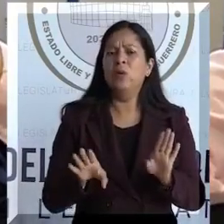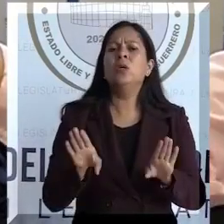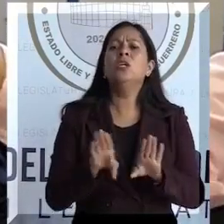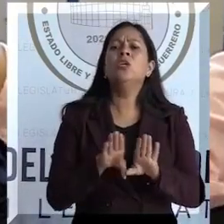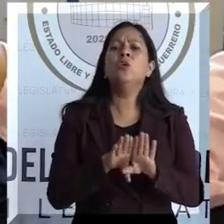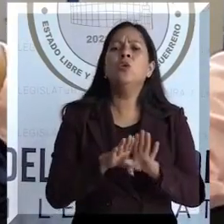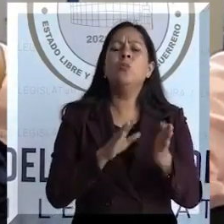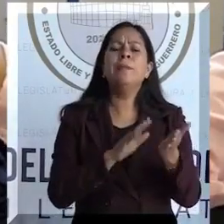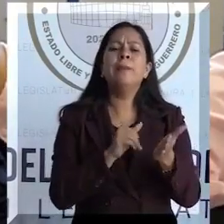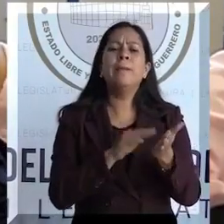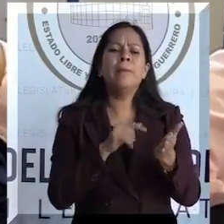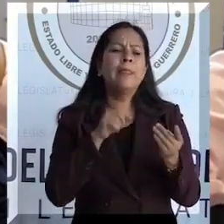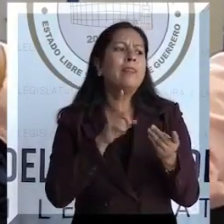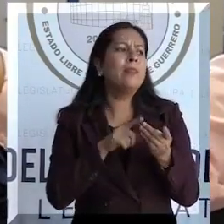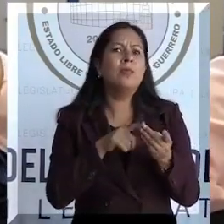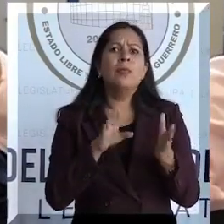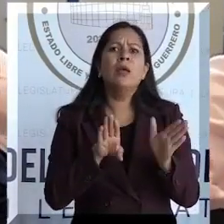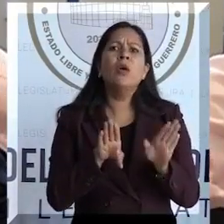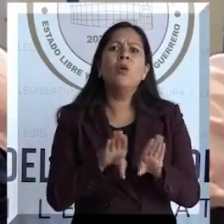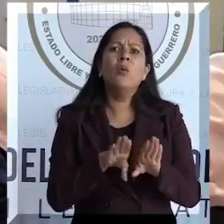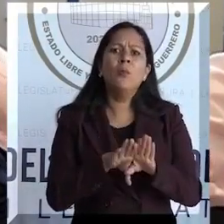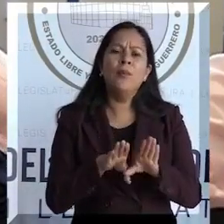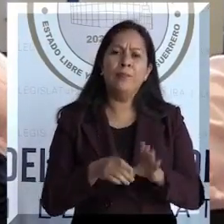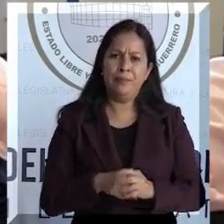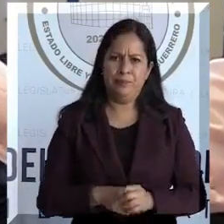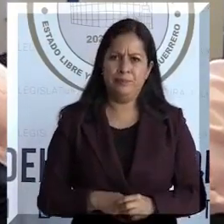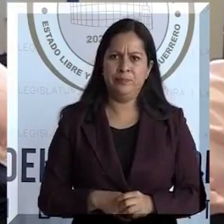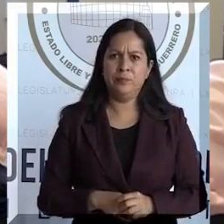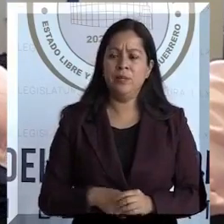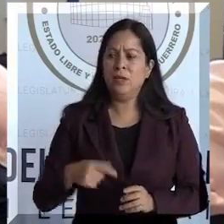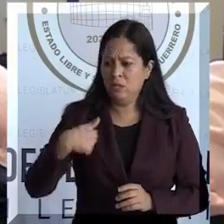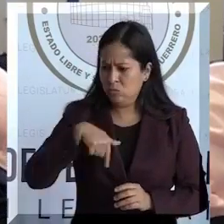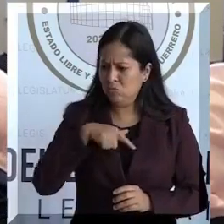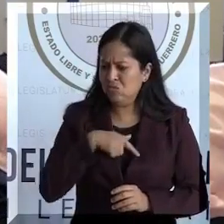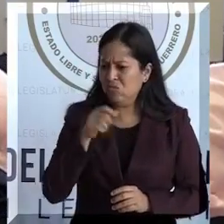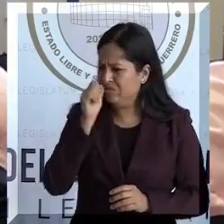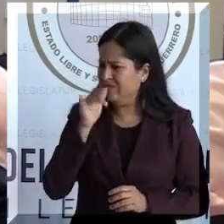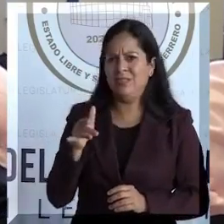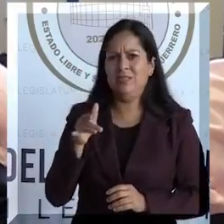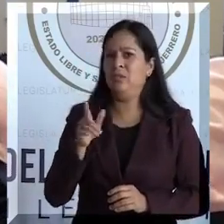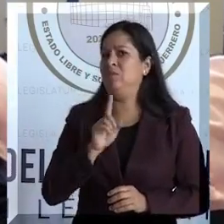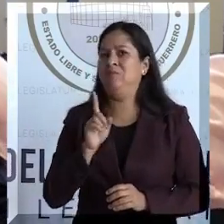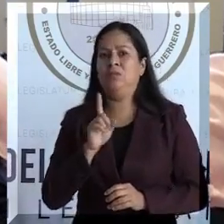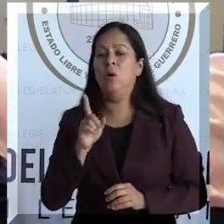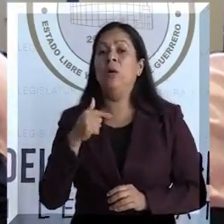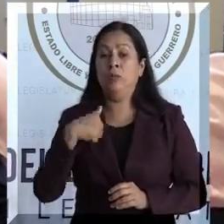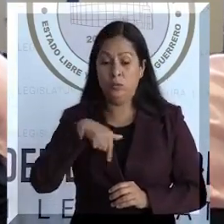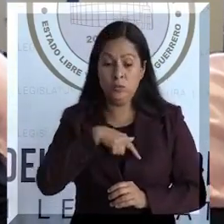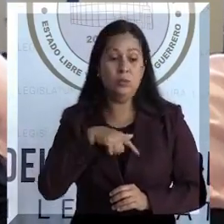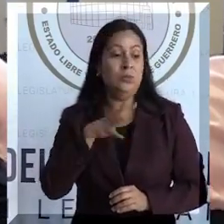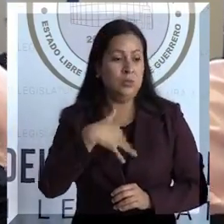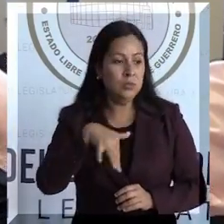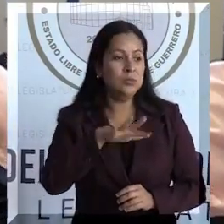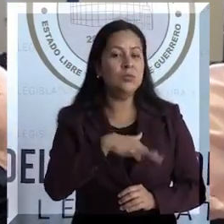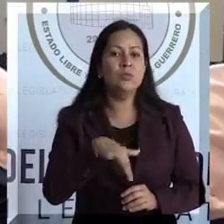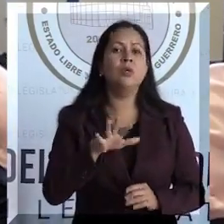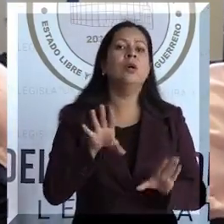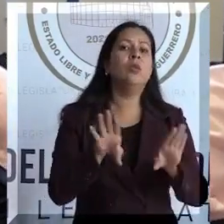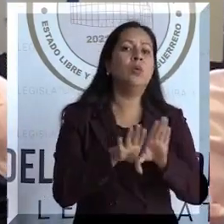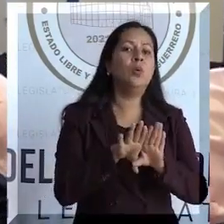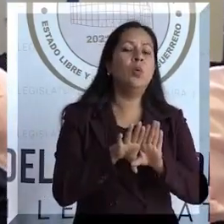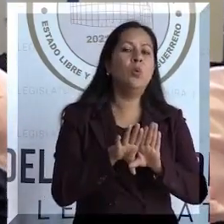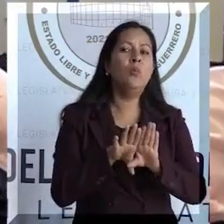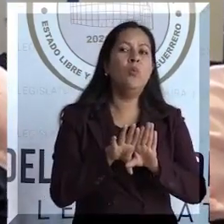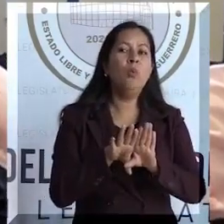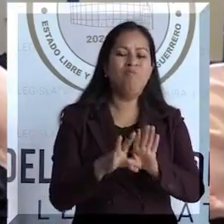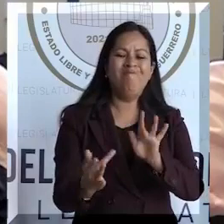Y pues lo que nosotros hemos no exigido, sino visto la manera de cómo se les pueden acercar